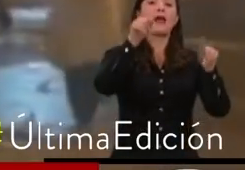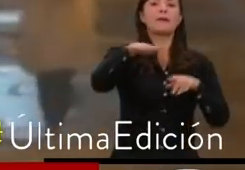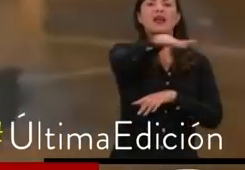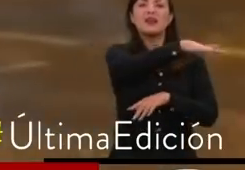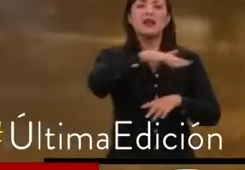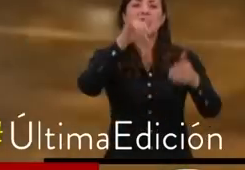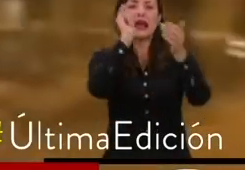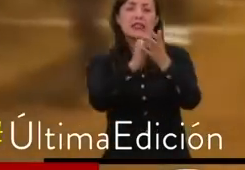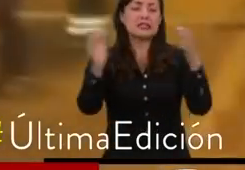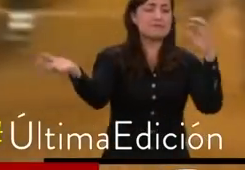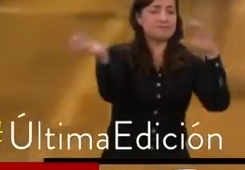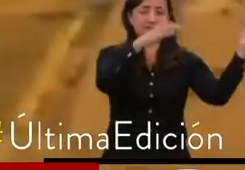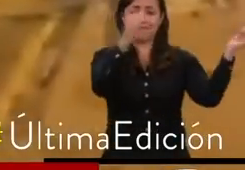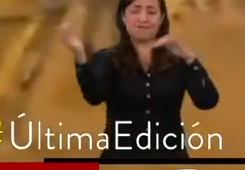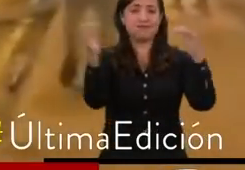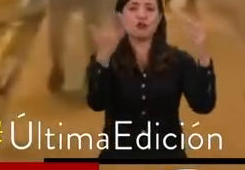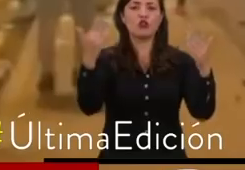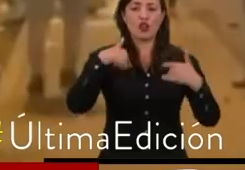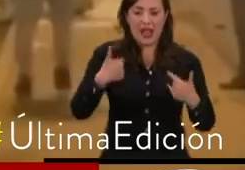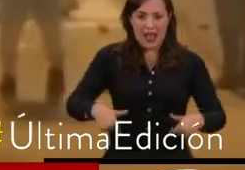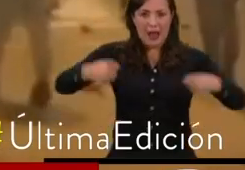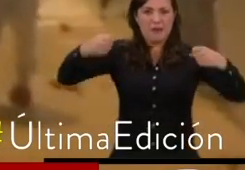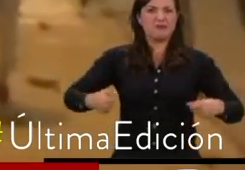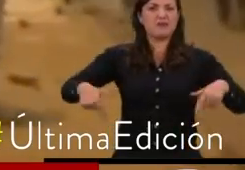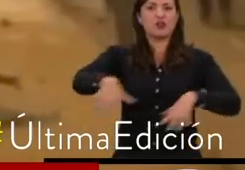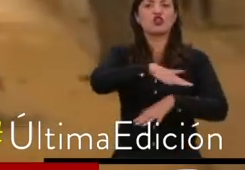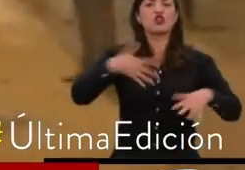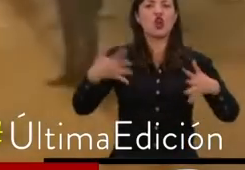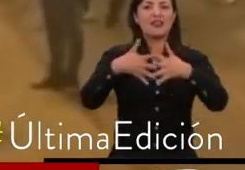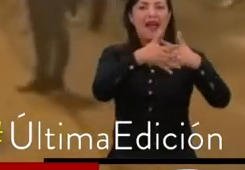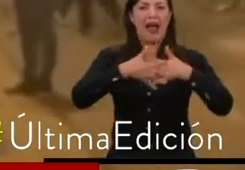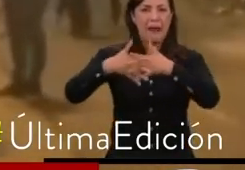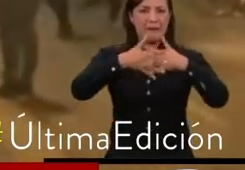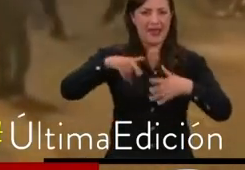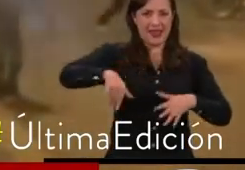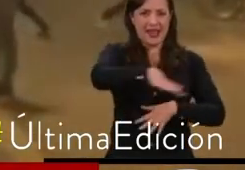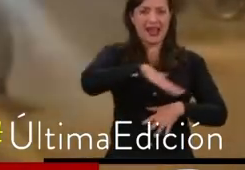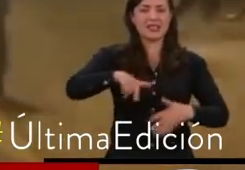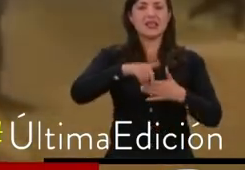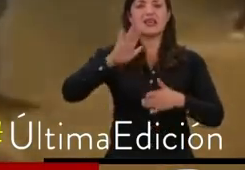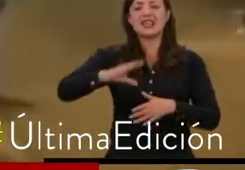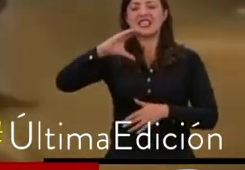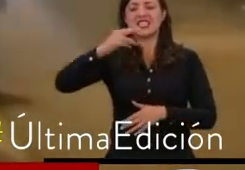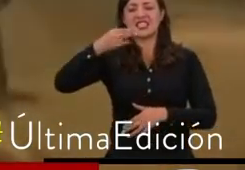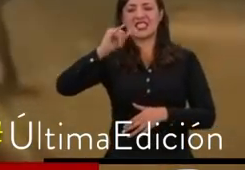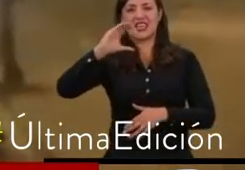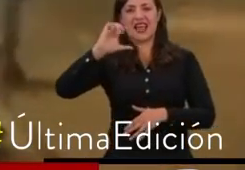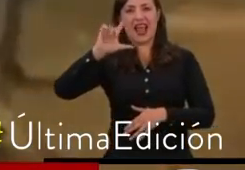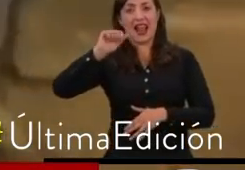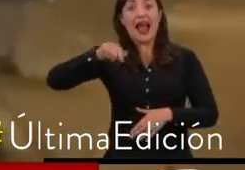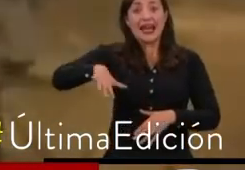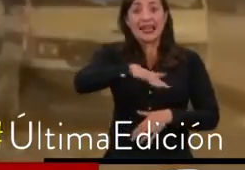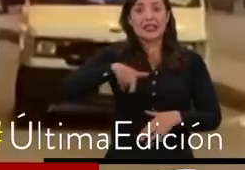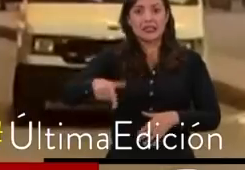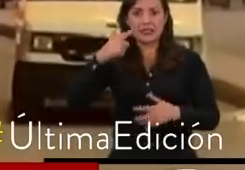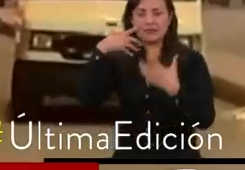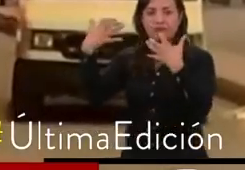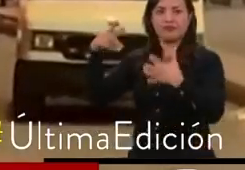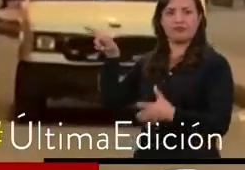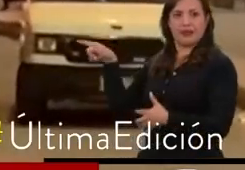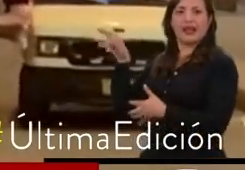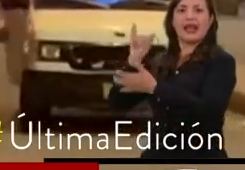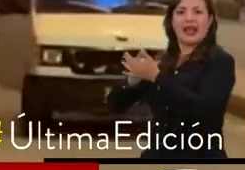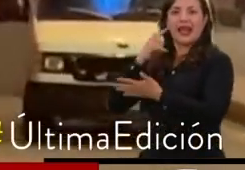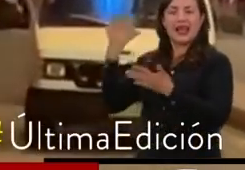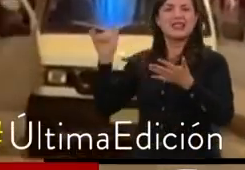de estos enfrentamientos es acá desde donde los saludo, el portal de las Américas, exactamente en el sector de Chicalá. En las imágenes ustedes pueden ver la magnitud de los choques que ha